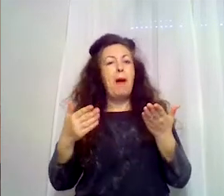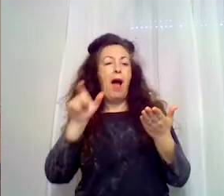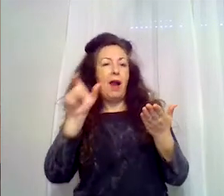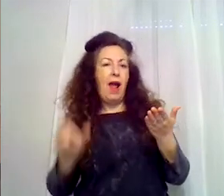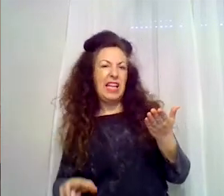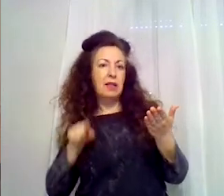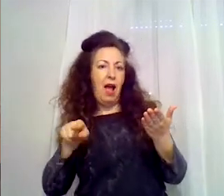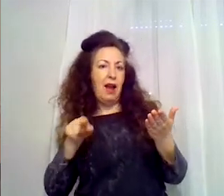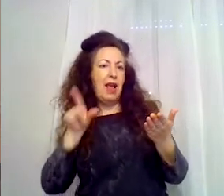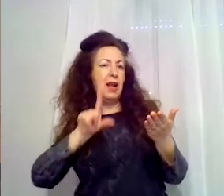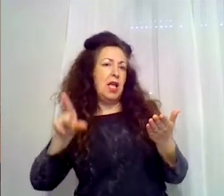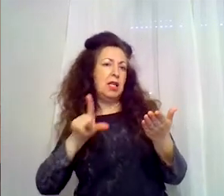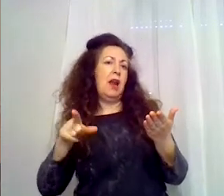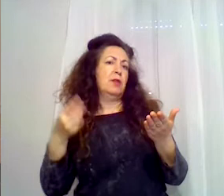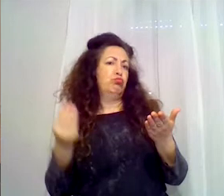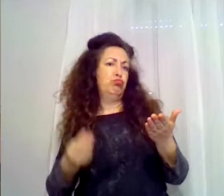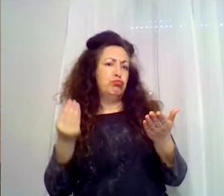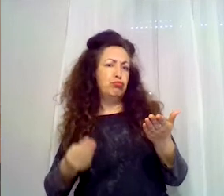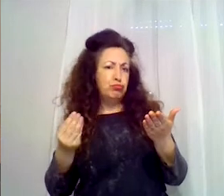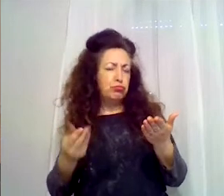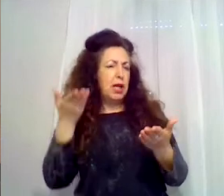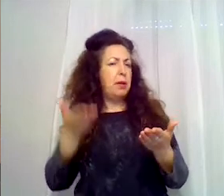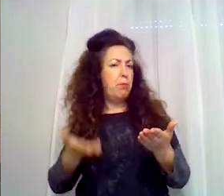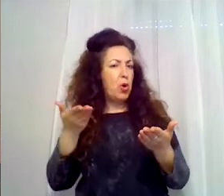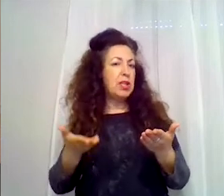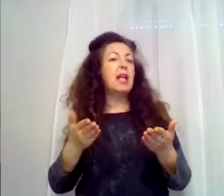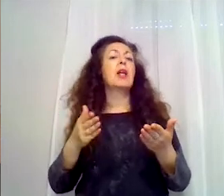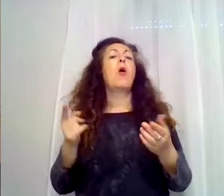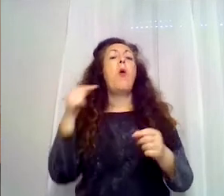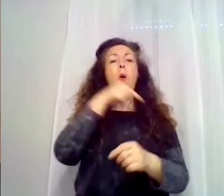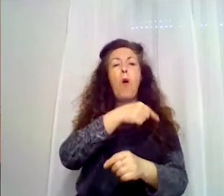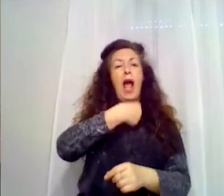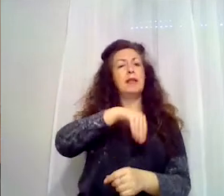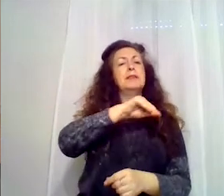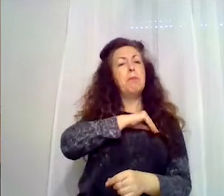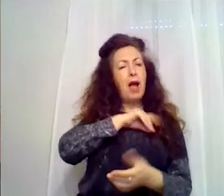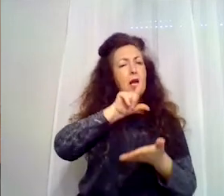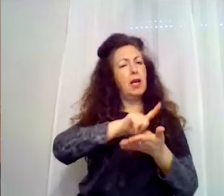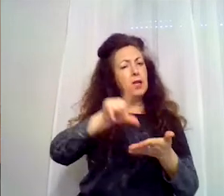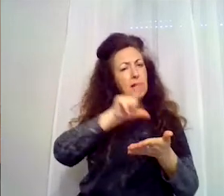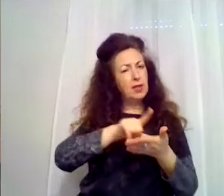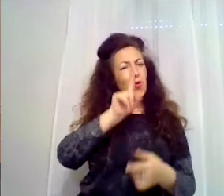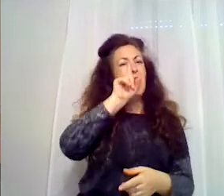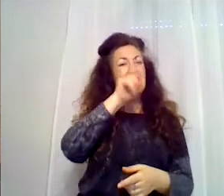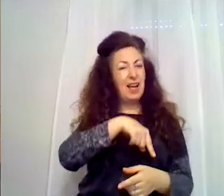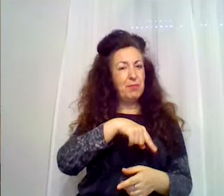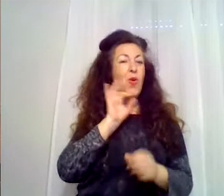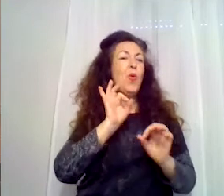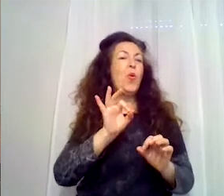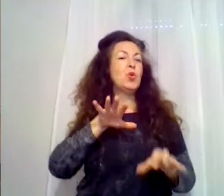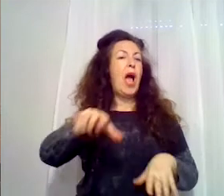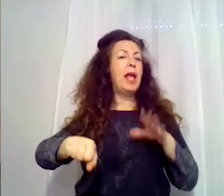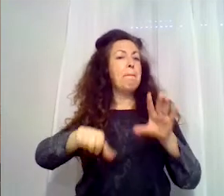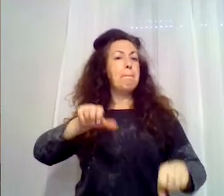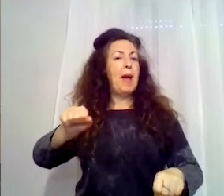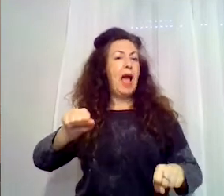es una forma nueva de la literatura inglesa que en ese momento, en el Renacimiento, estaba muy poco desarrollada.